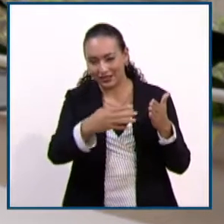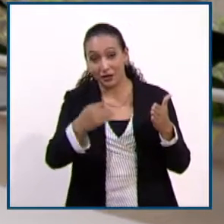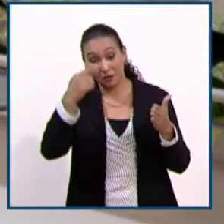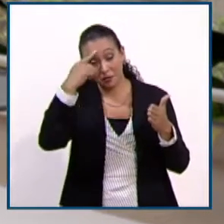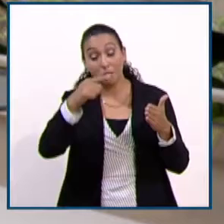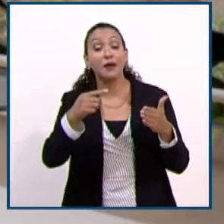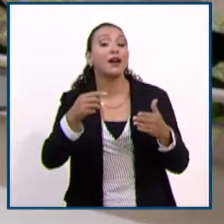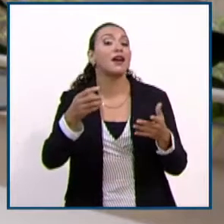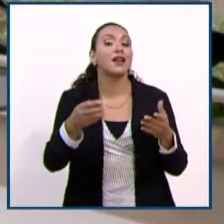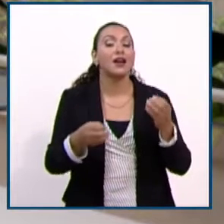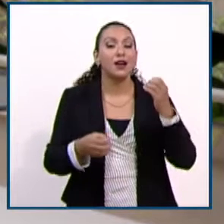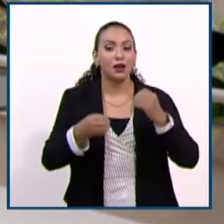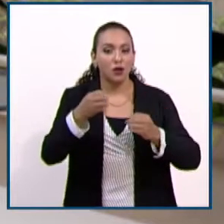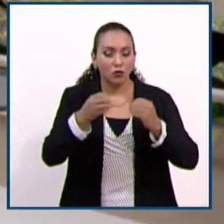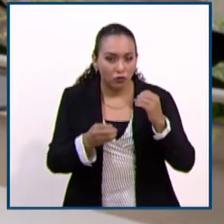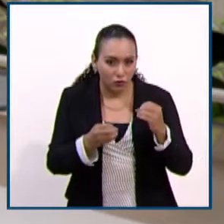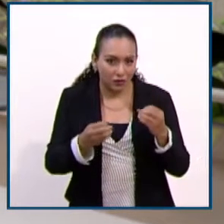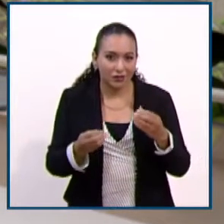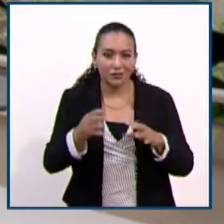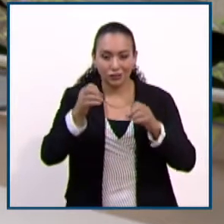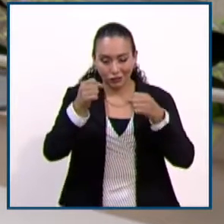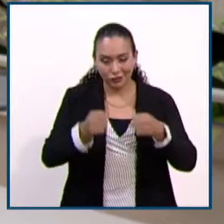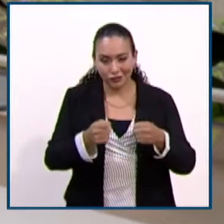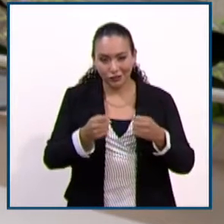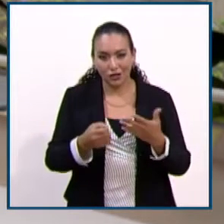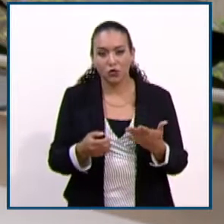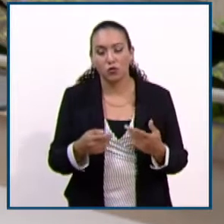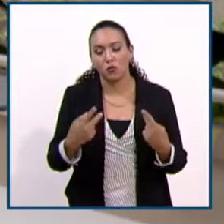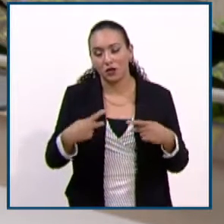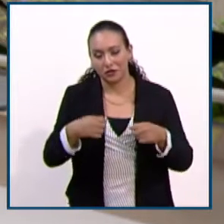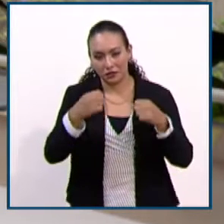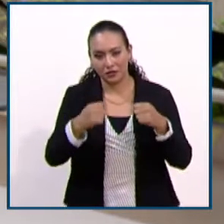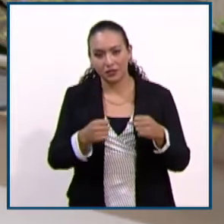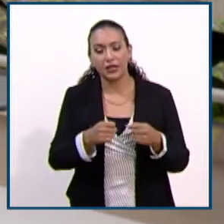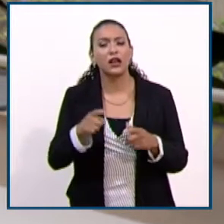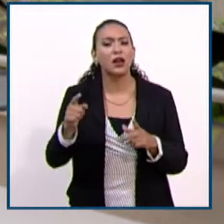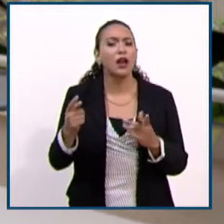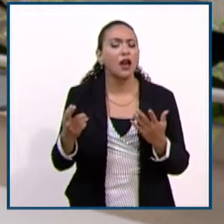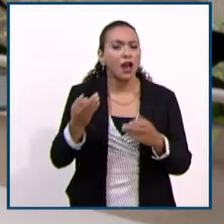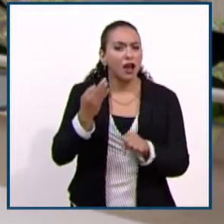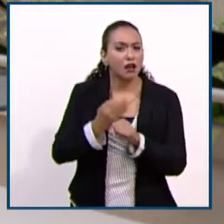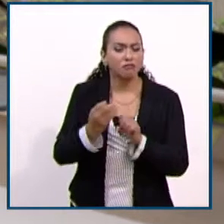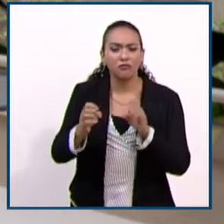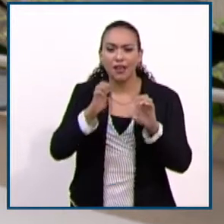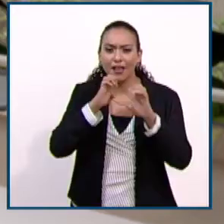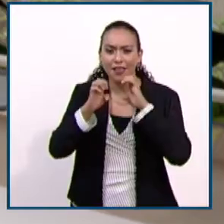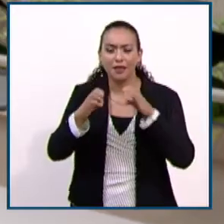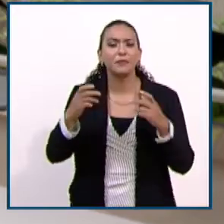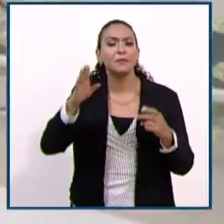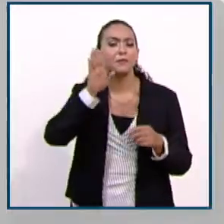una entrevista exclusiva al canal del Poder Judicial de la Federación, en la que abordó diversos temas de interés.